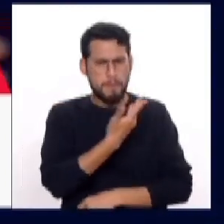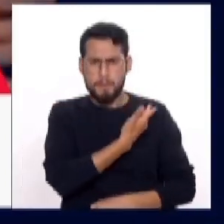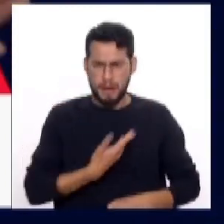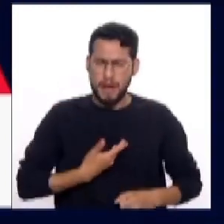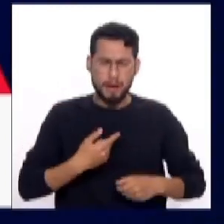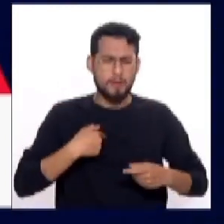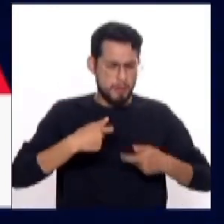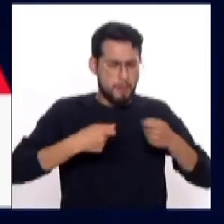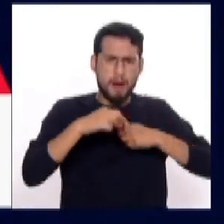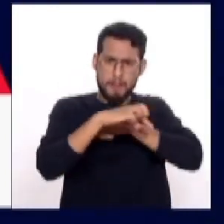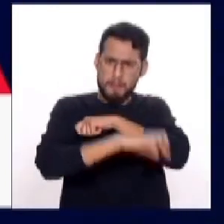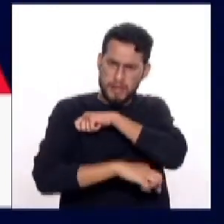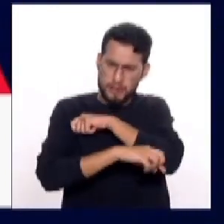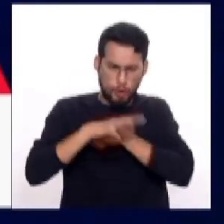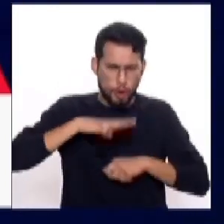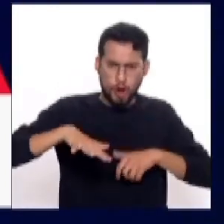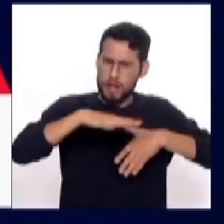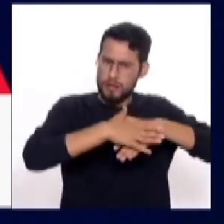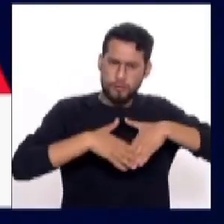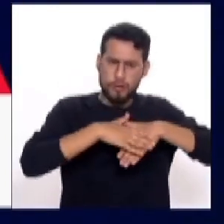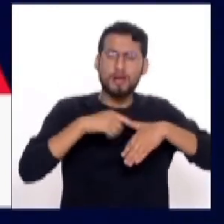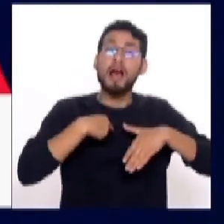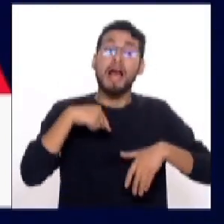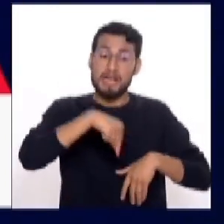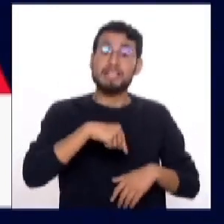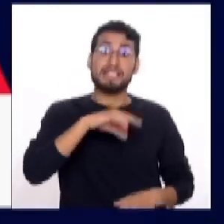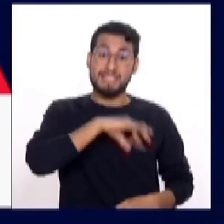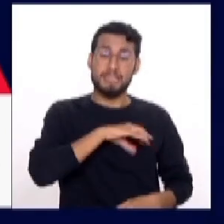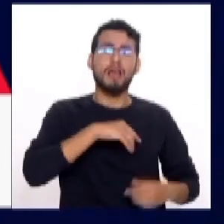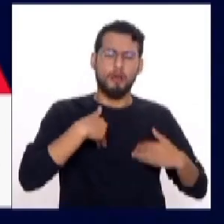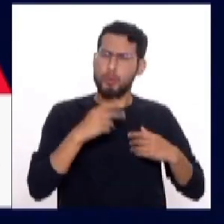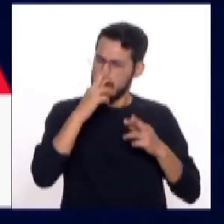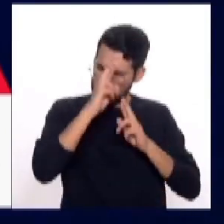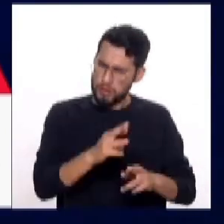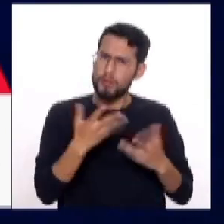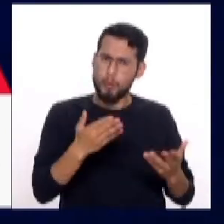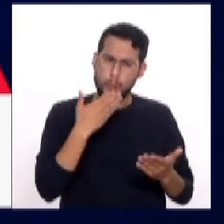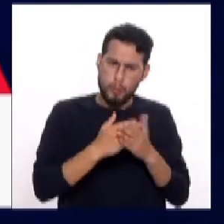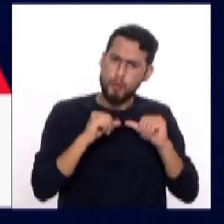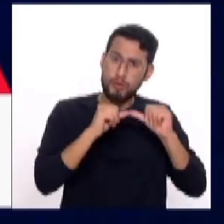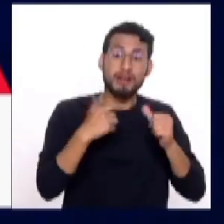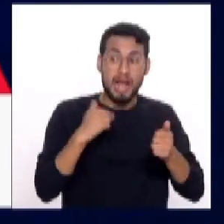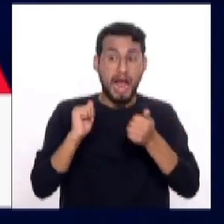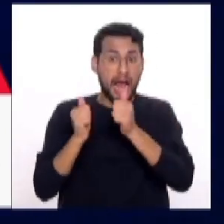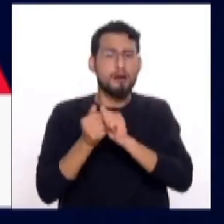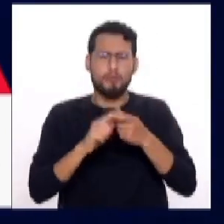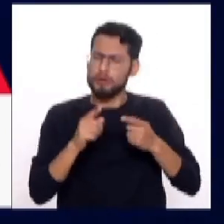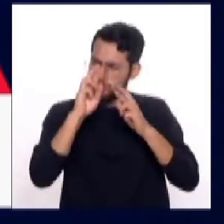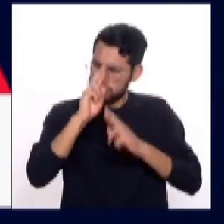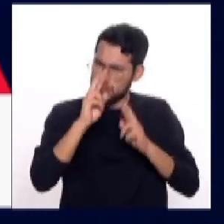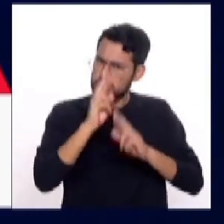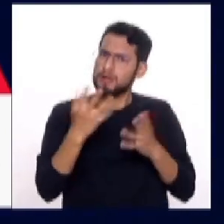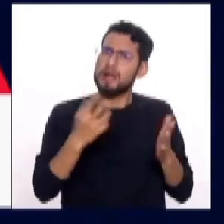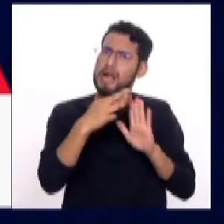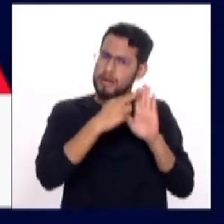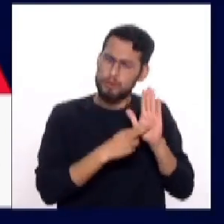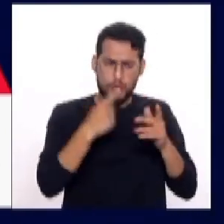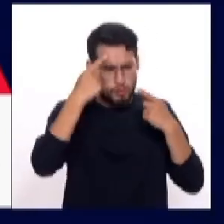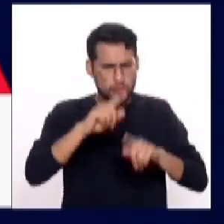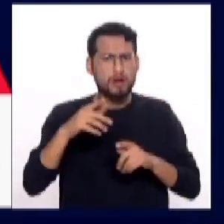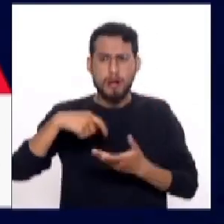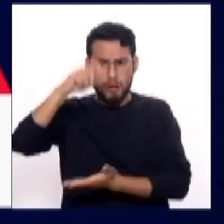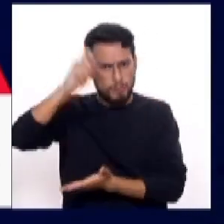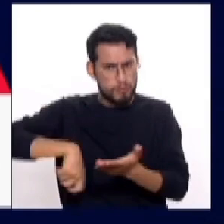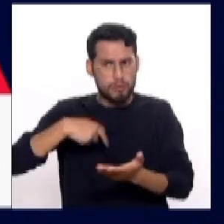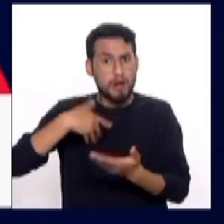países mi país chile es un país estable es un país que respeta las reglas en donde hemos enfrentado procesos de cambio pero siempre respetando los acuerdos